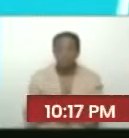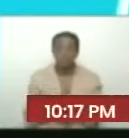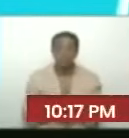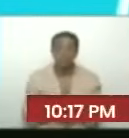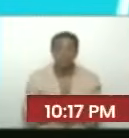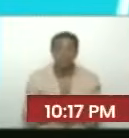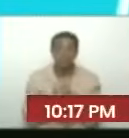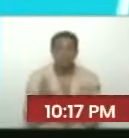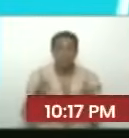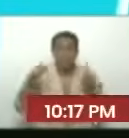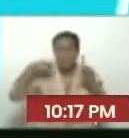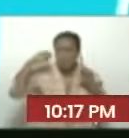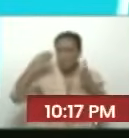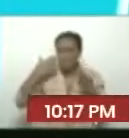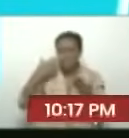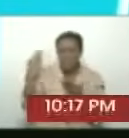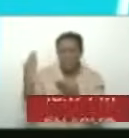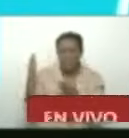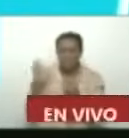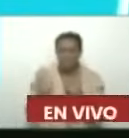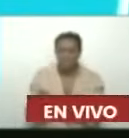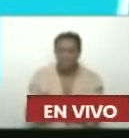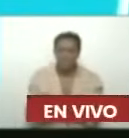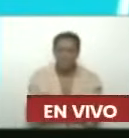ver esta maravilla